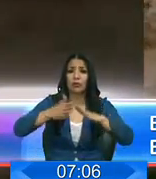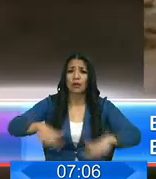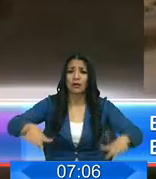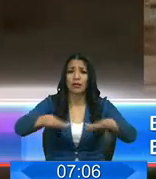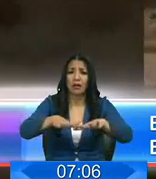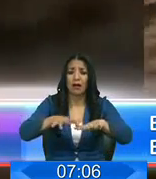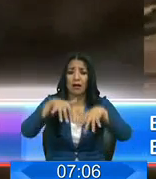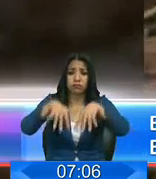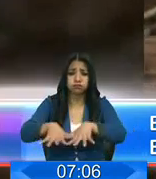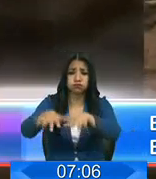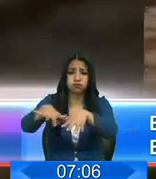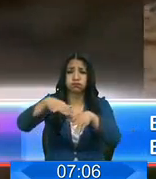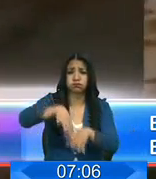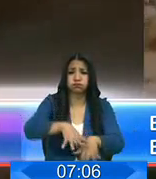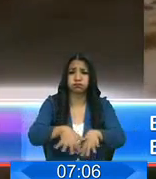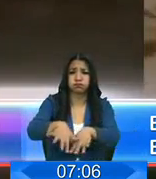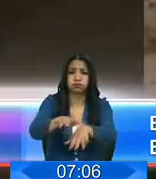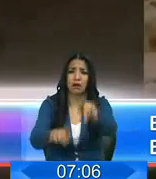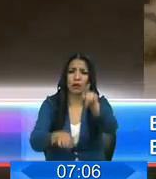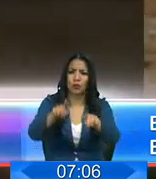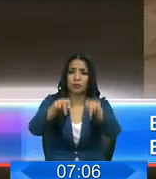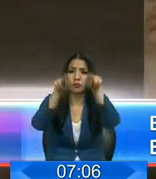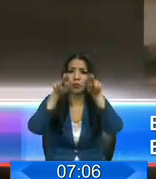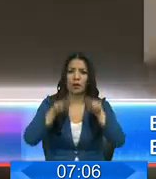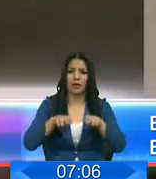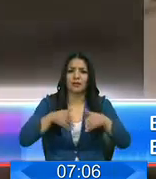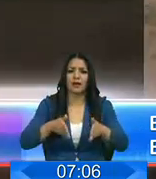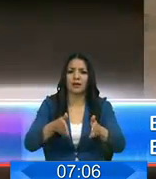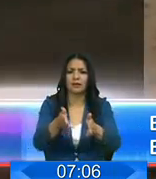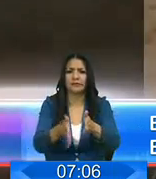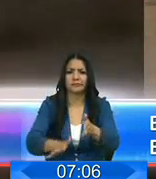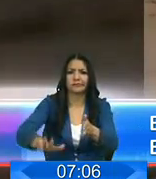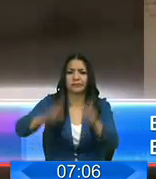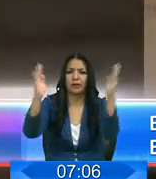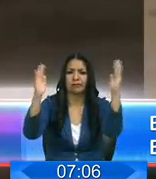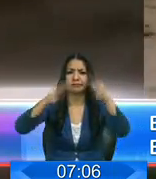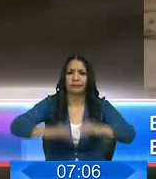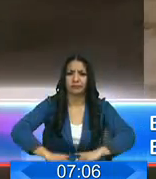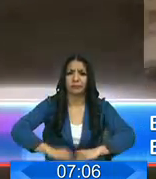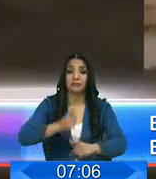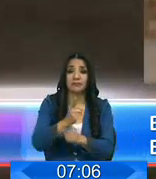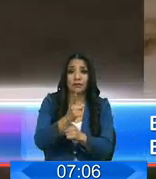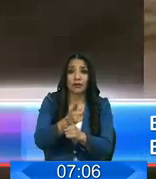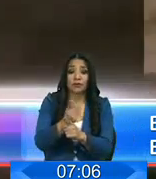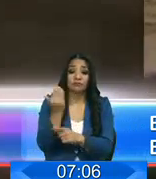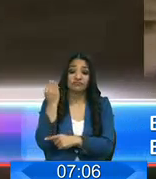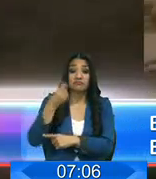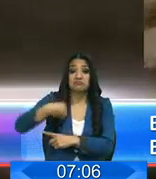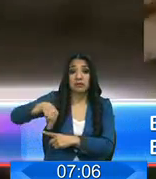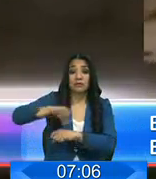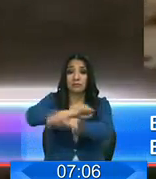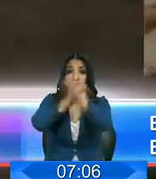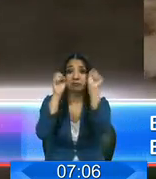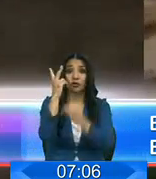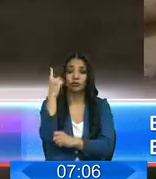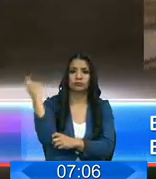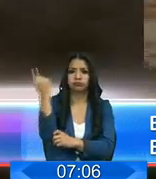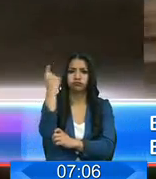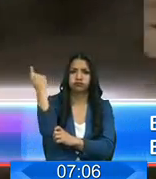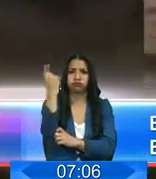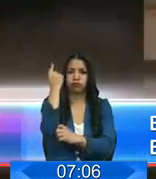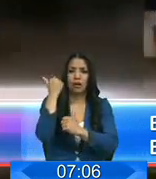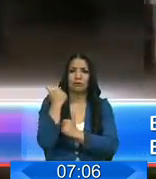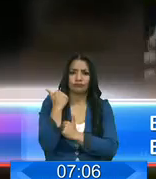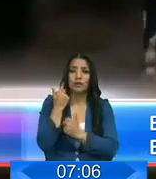aisladas debido al colapso de infraestructuras como puentes y carreteras. Es por eso que la mañana de este miércoles, 2 helicópteros de las Fuerzas Armadas